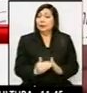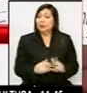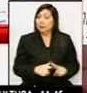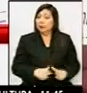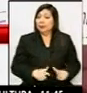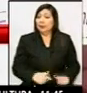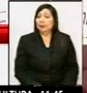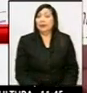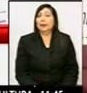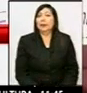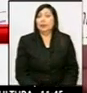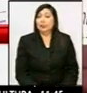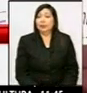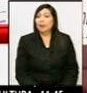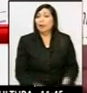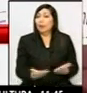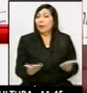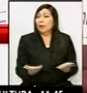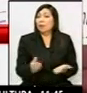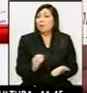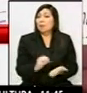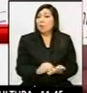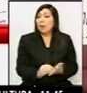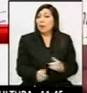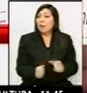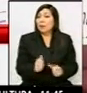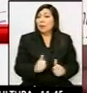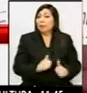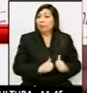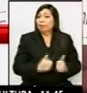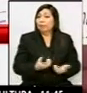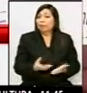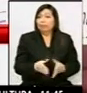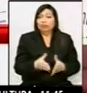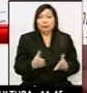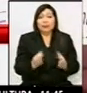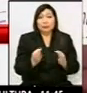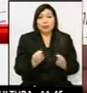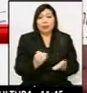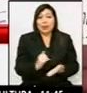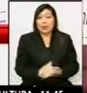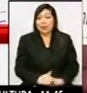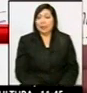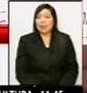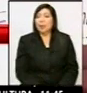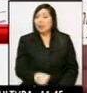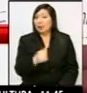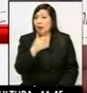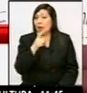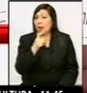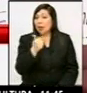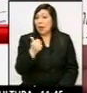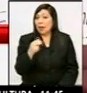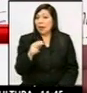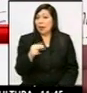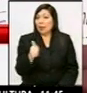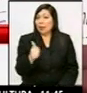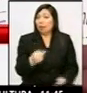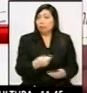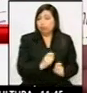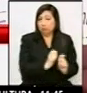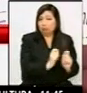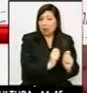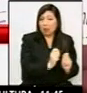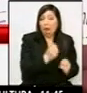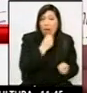territorio, donde vive la mayor cantidad de la población, y no existe un catastro real, ministro. El agua, el ANA la distribuye